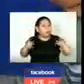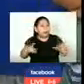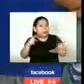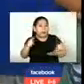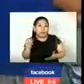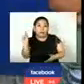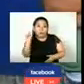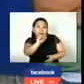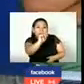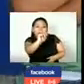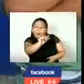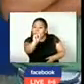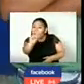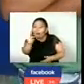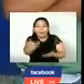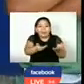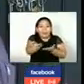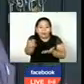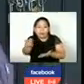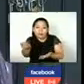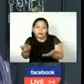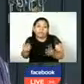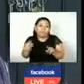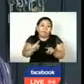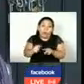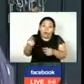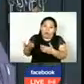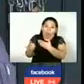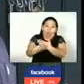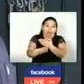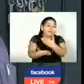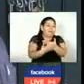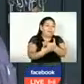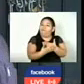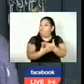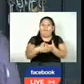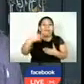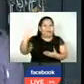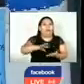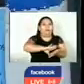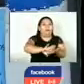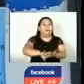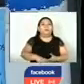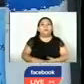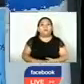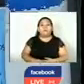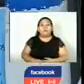de créditos en distintas tiendas de este municipio pero ya le advirtieron que debe pagar.